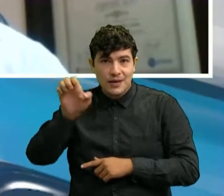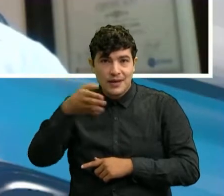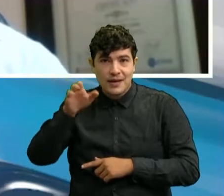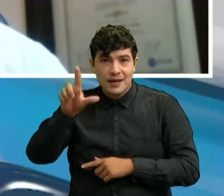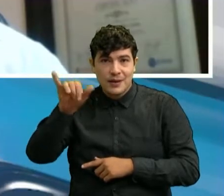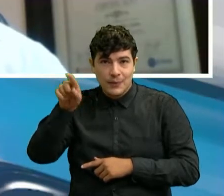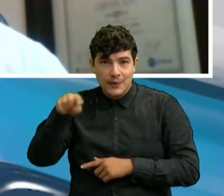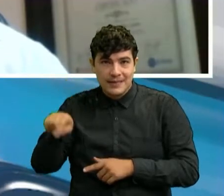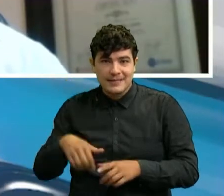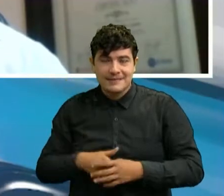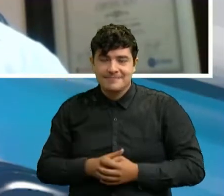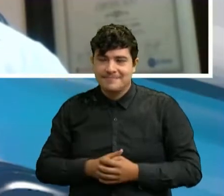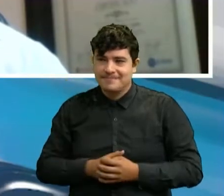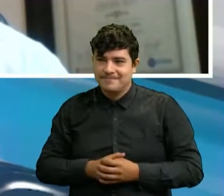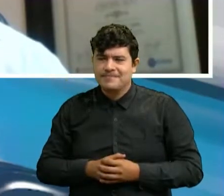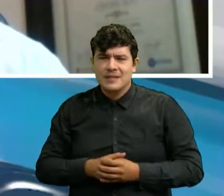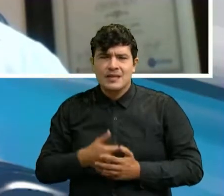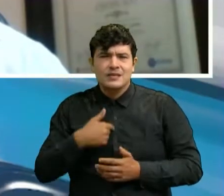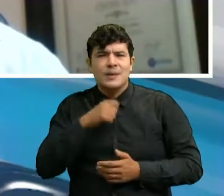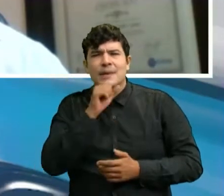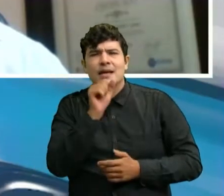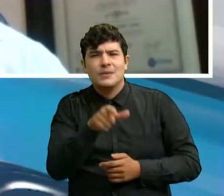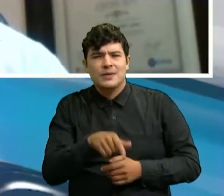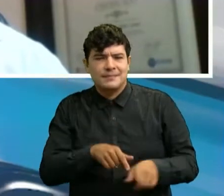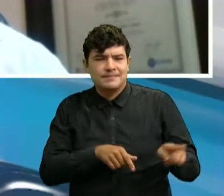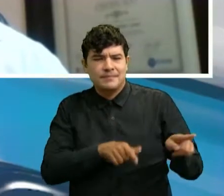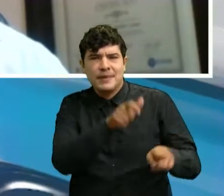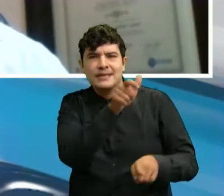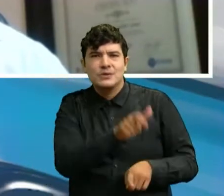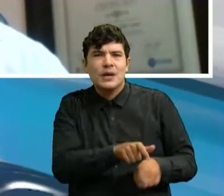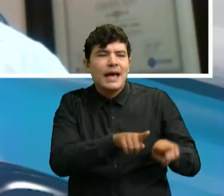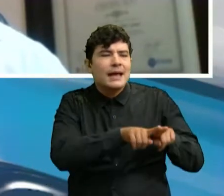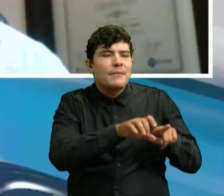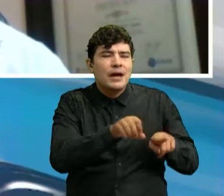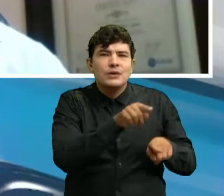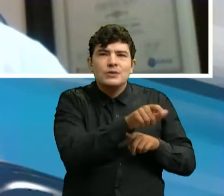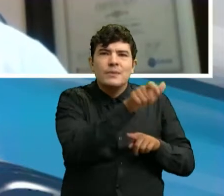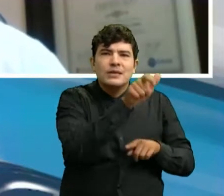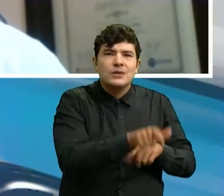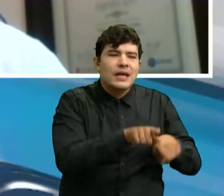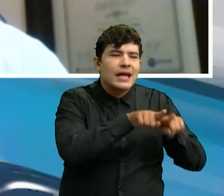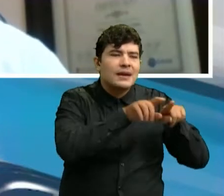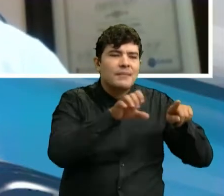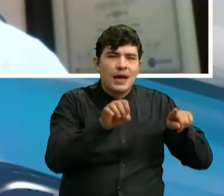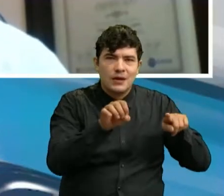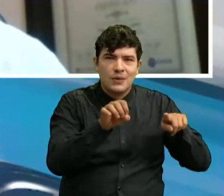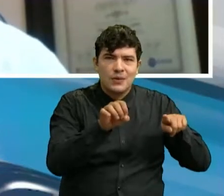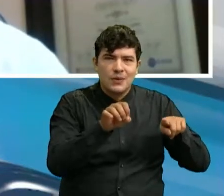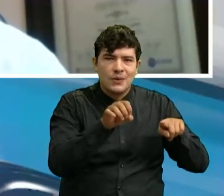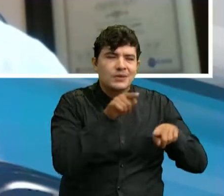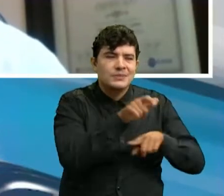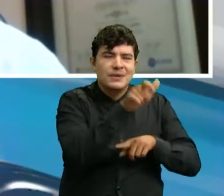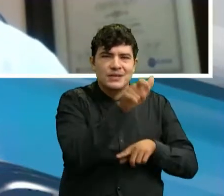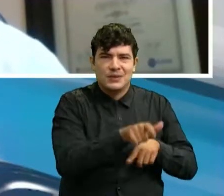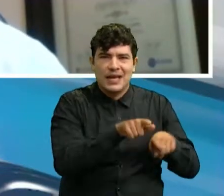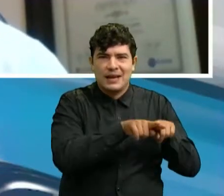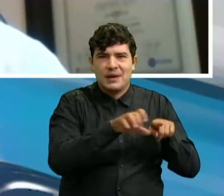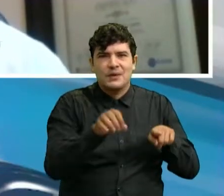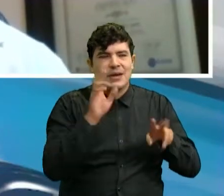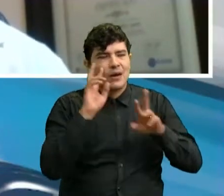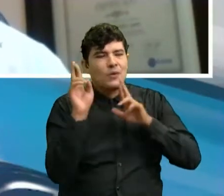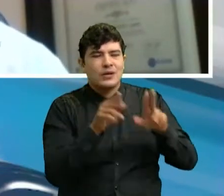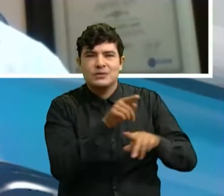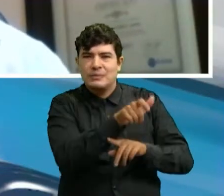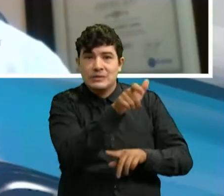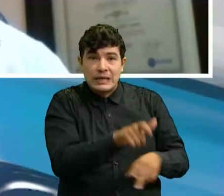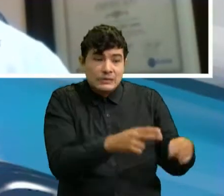Mi caso es de un hermano que lo declararon interdicto el año pasado. Y